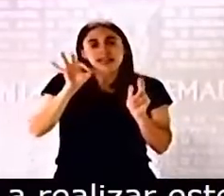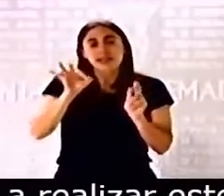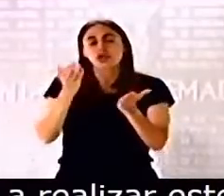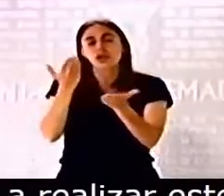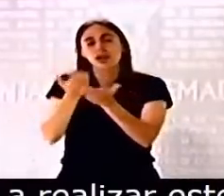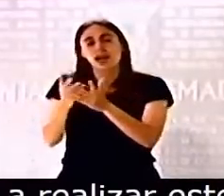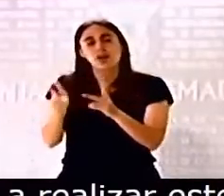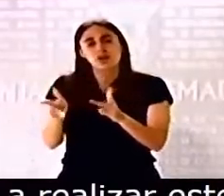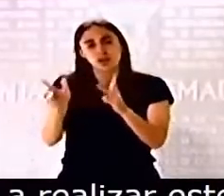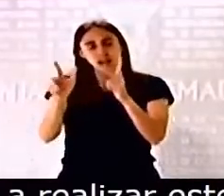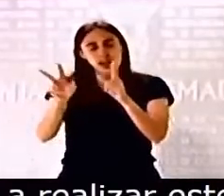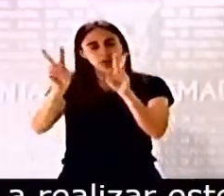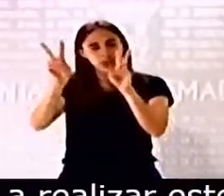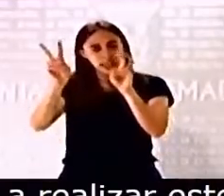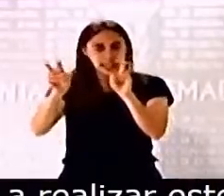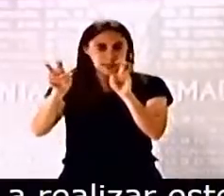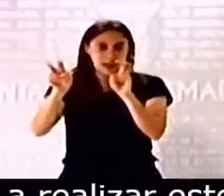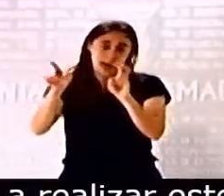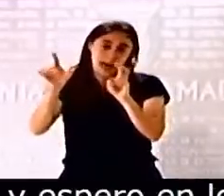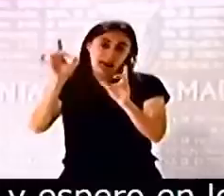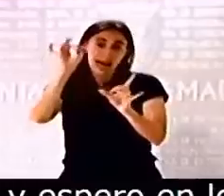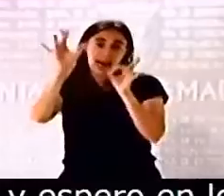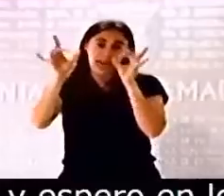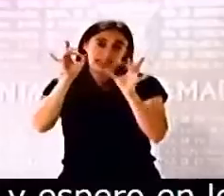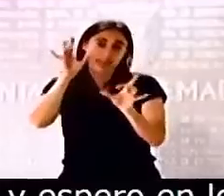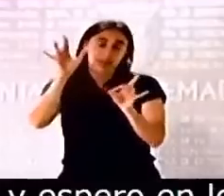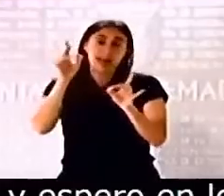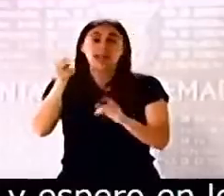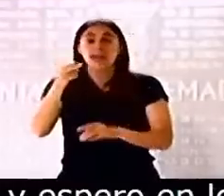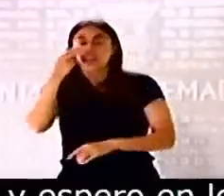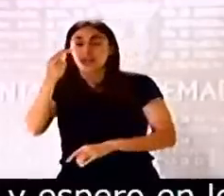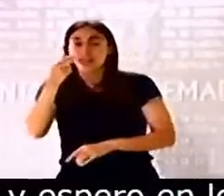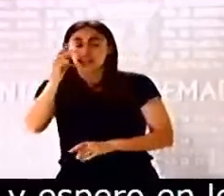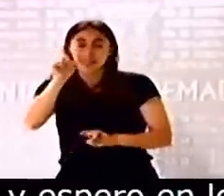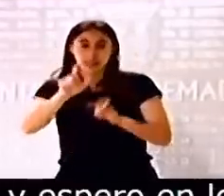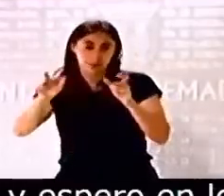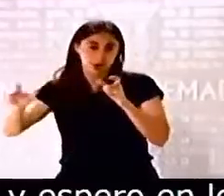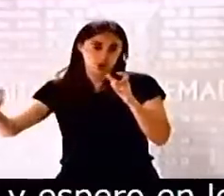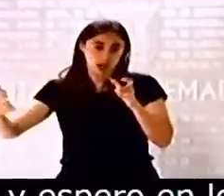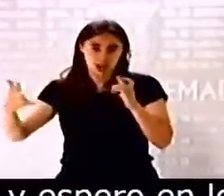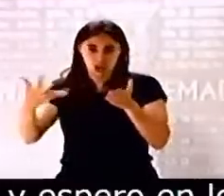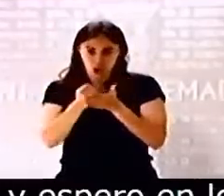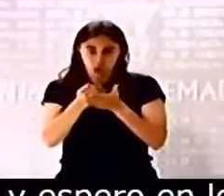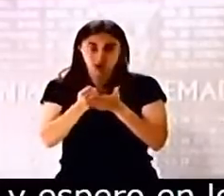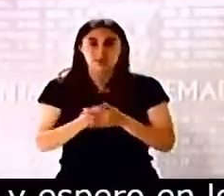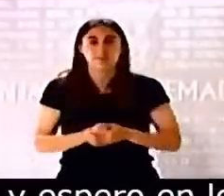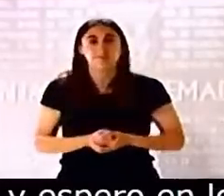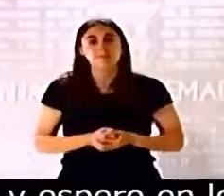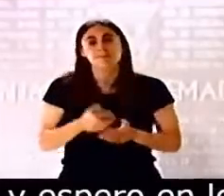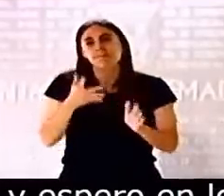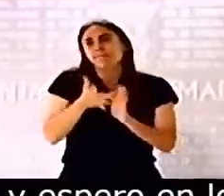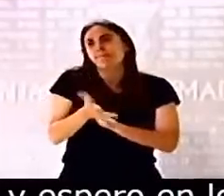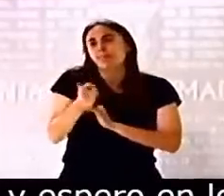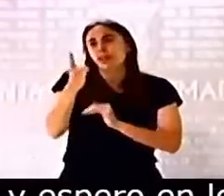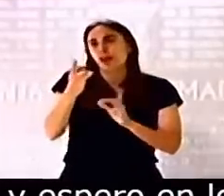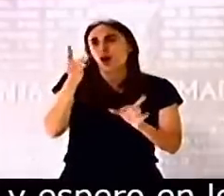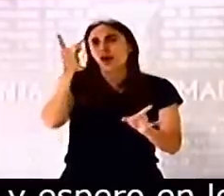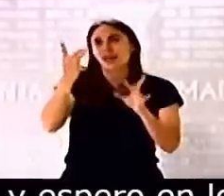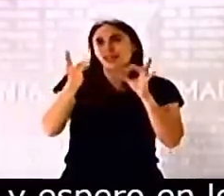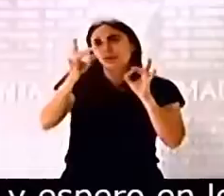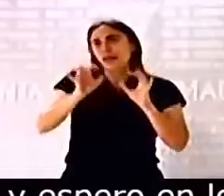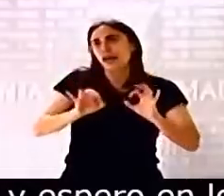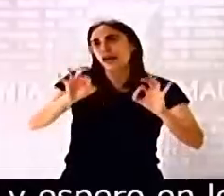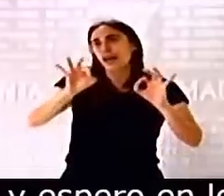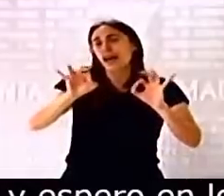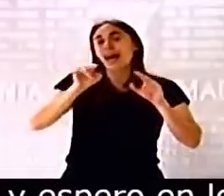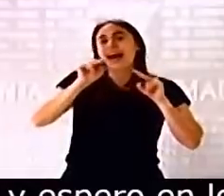a estas actividades que son de un interés para toda la ciudadanía, que no es exclusivamente la